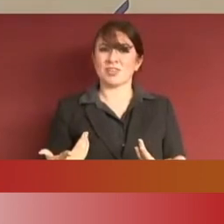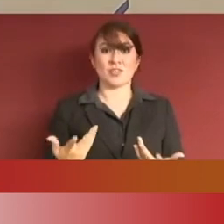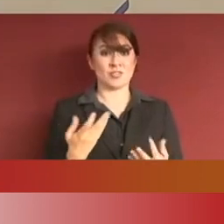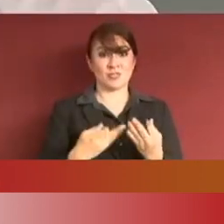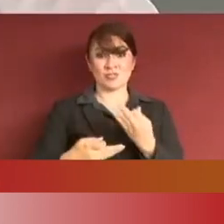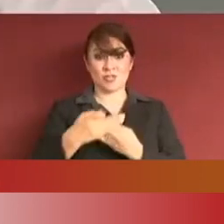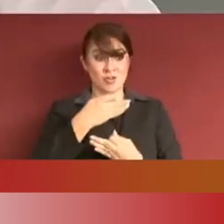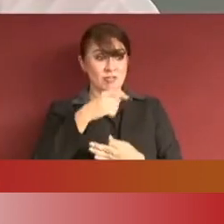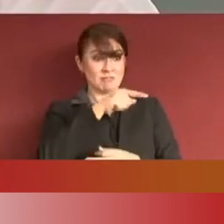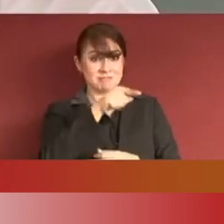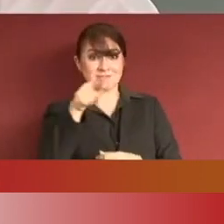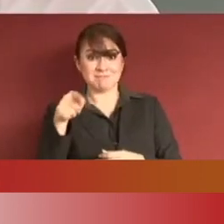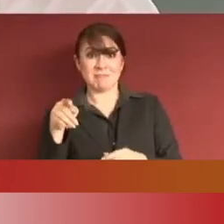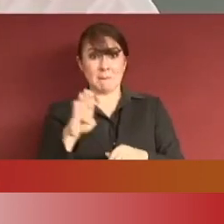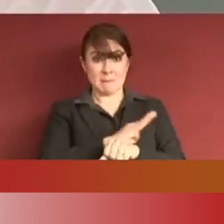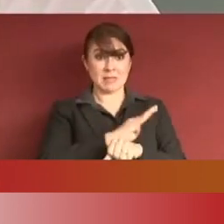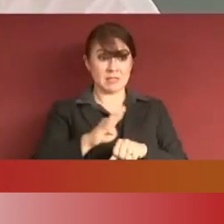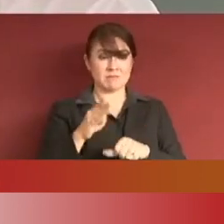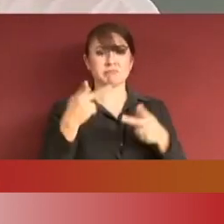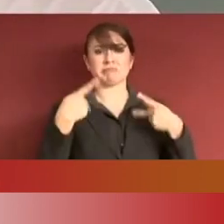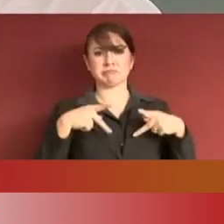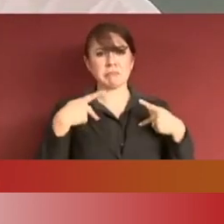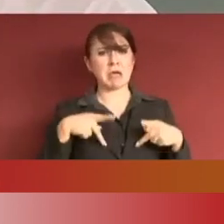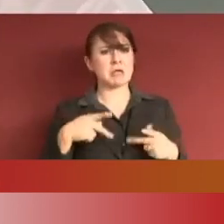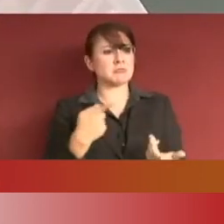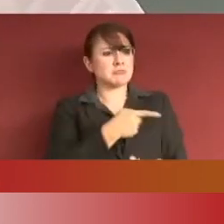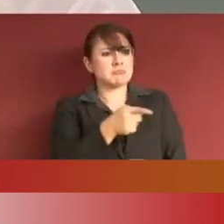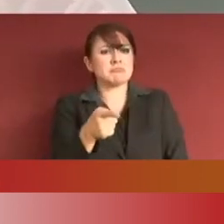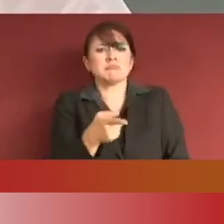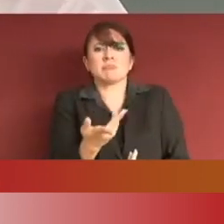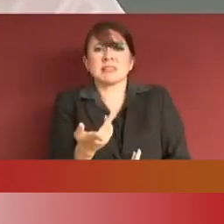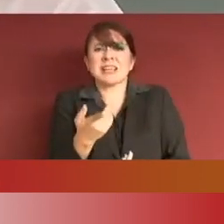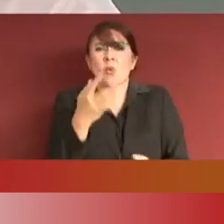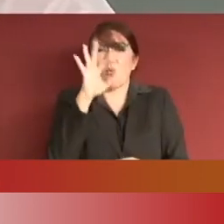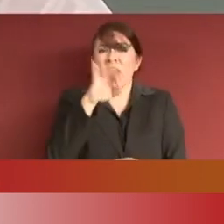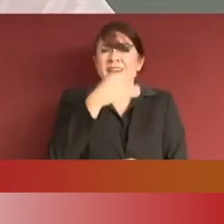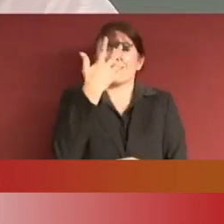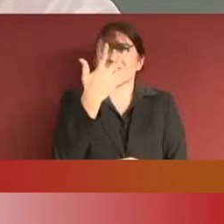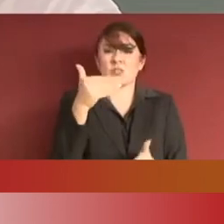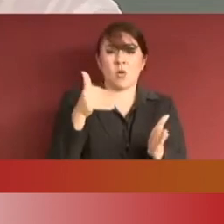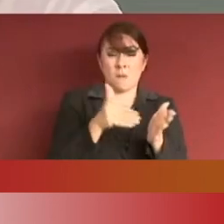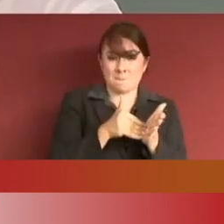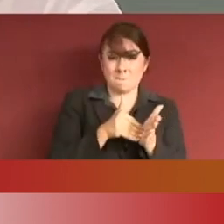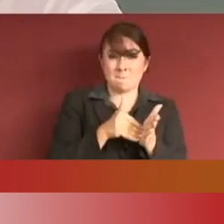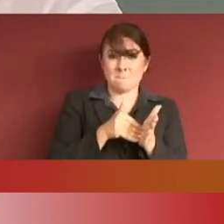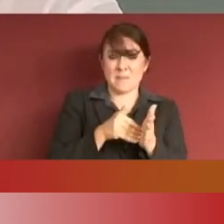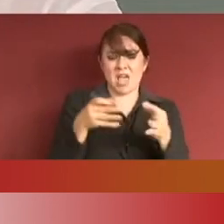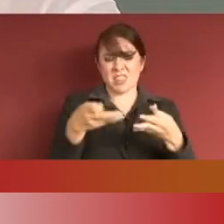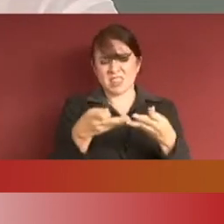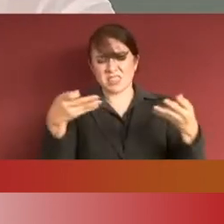de pequeños propietarios, de cerca de 45 mil hectáreas.